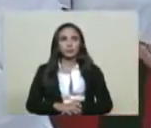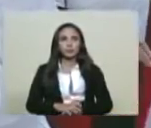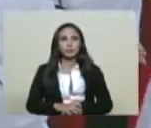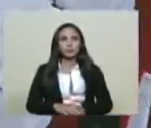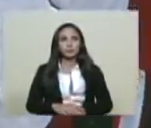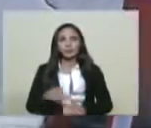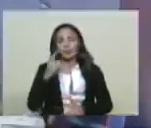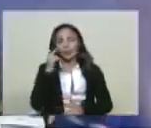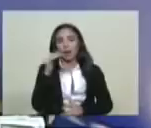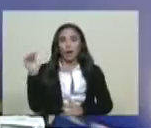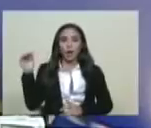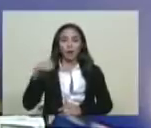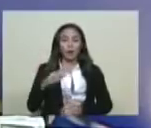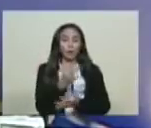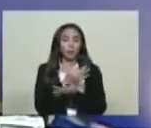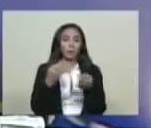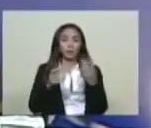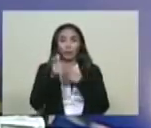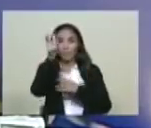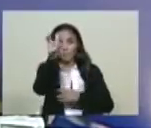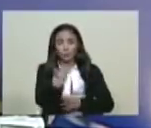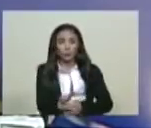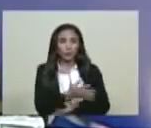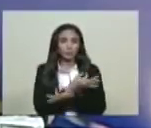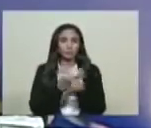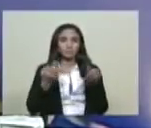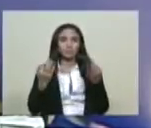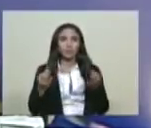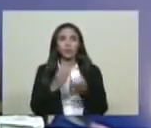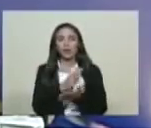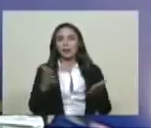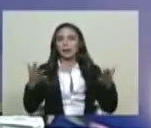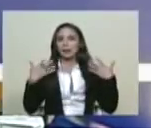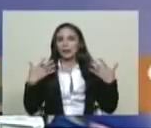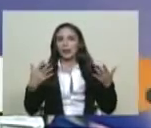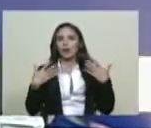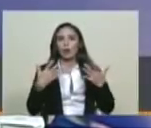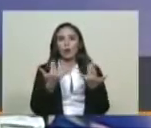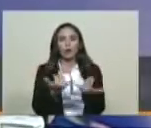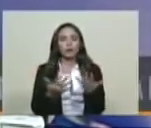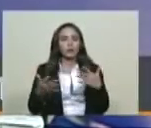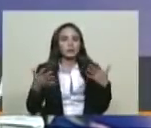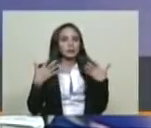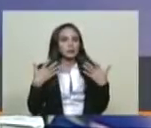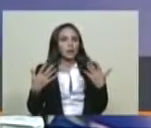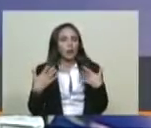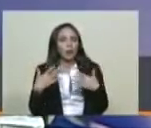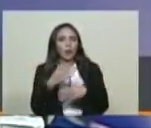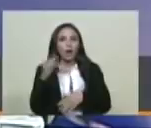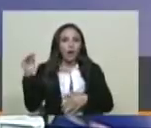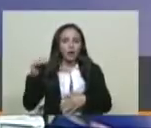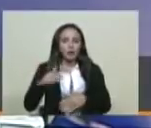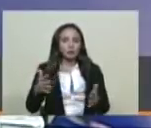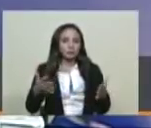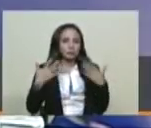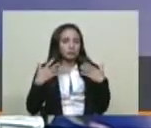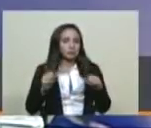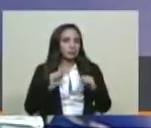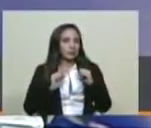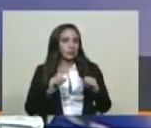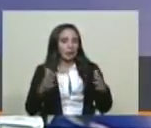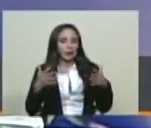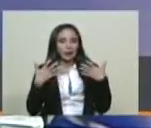tierra de gente heroica. Calor que está haciendo en Aragua en estos días, estuvimos por allá, más fuerte que aquí en La